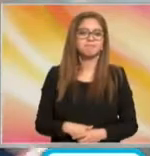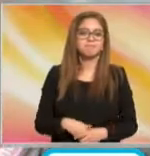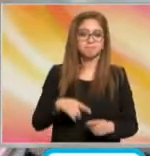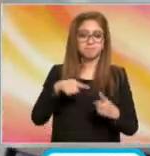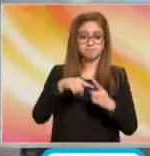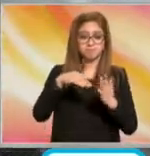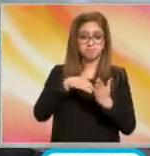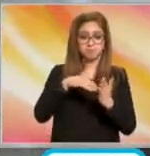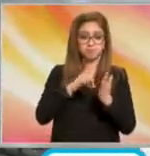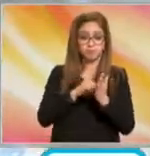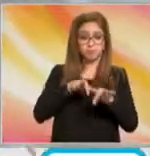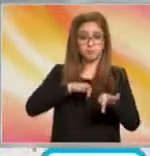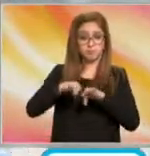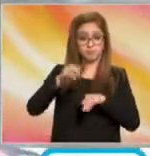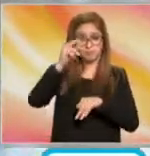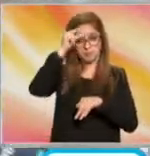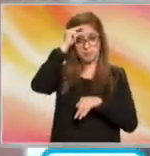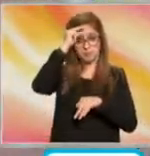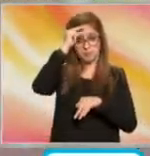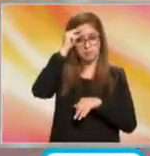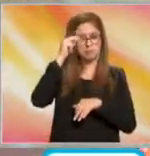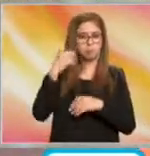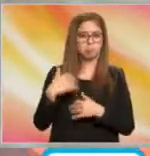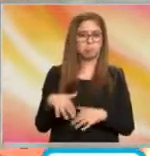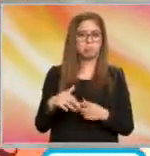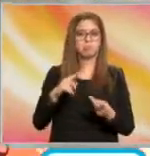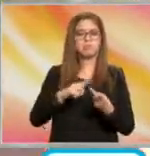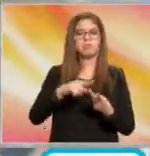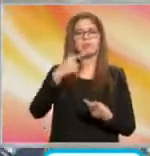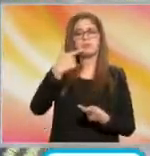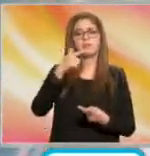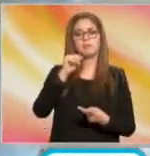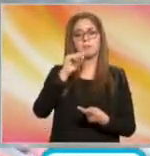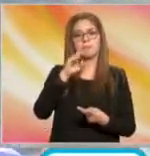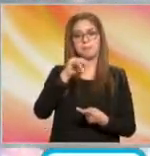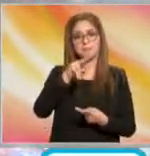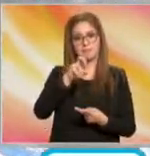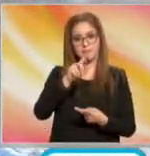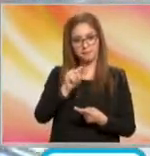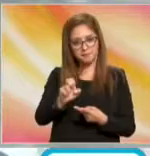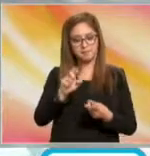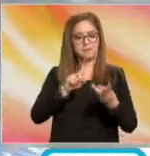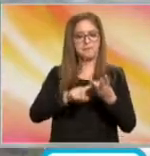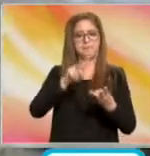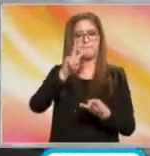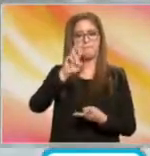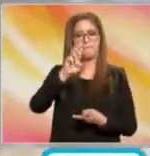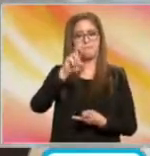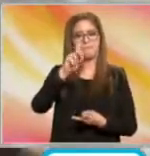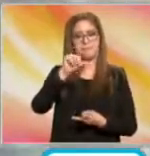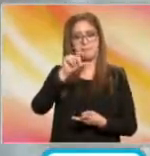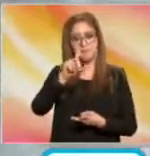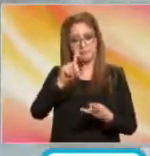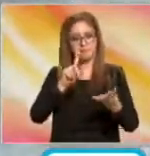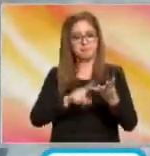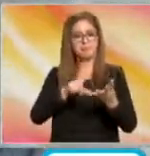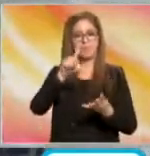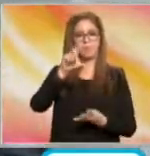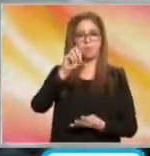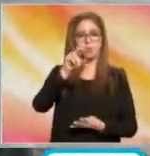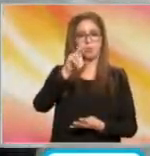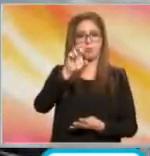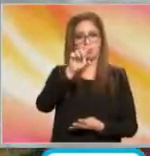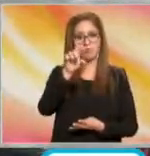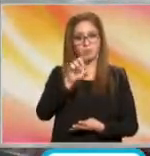Metodología del trabajo intelectual, el gabinete, mi verdad Jorge Gil, Lorenzo Córdoba y